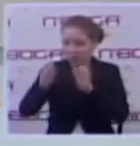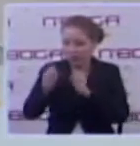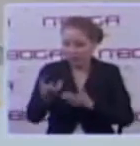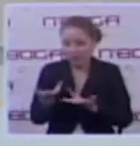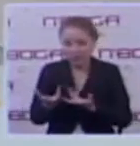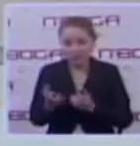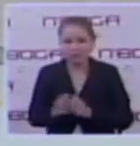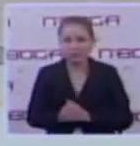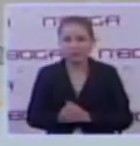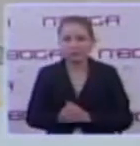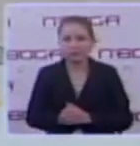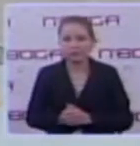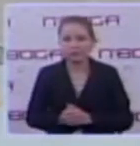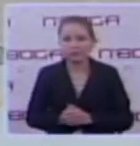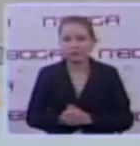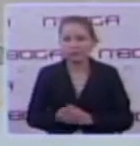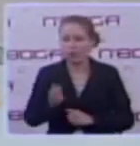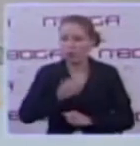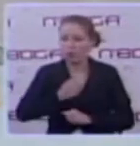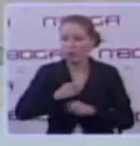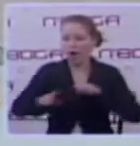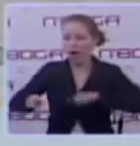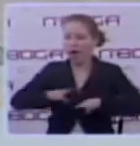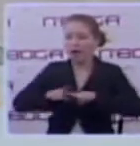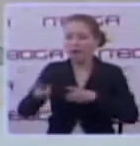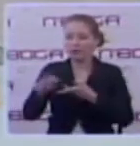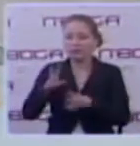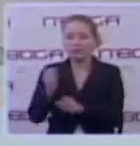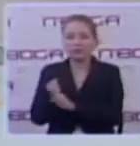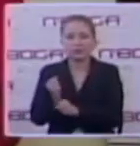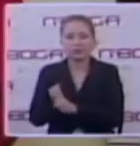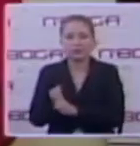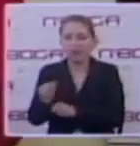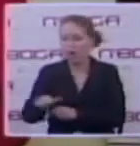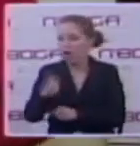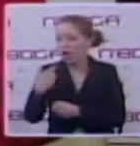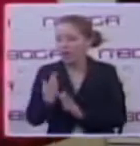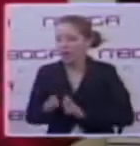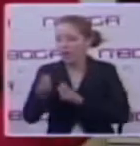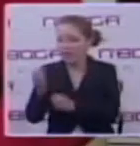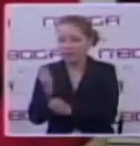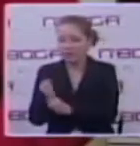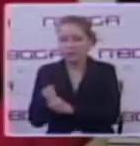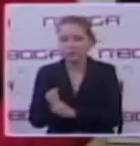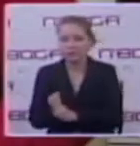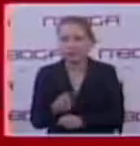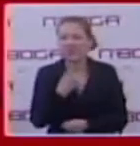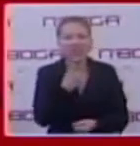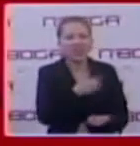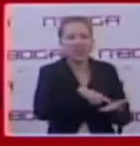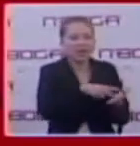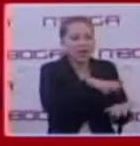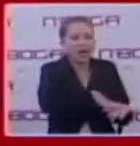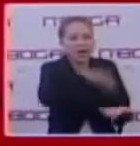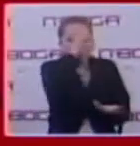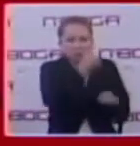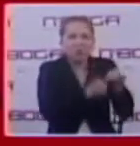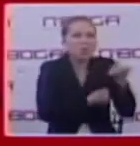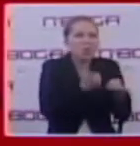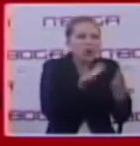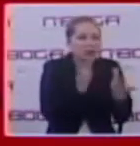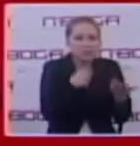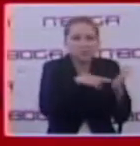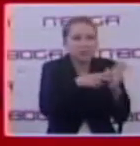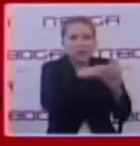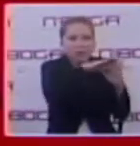quiere ser su propio jefe, digamos, y generar trabajo para otros. ¿Y qué aprenderán los emprendedores? ¿Cuáles son los temas que imparten? Nosotros